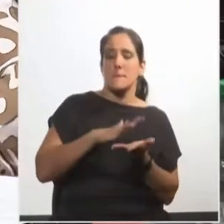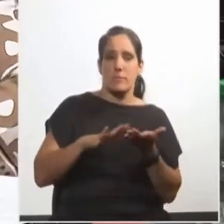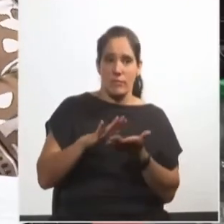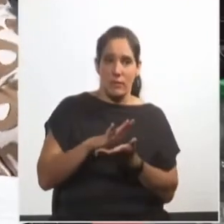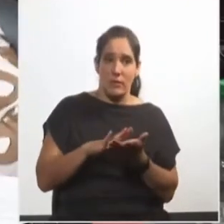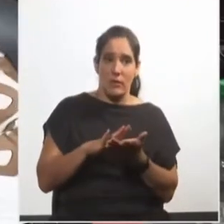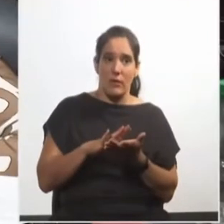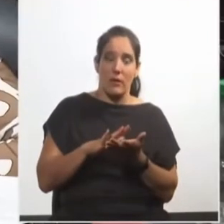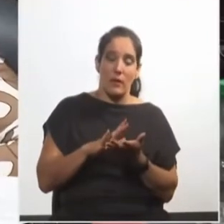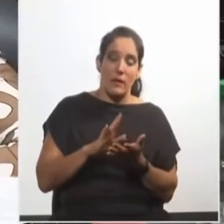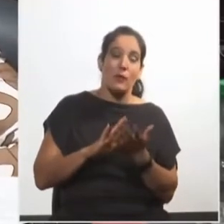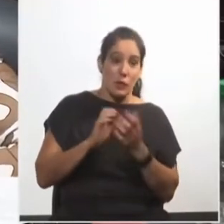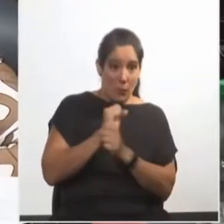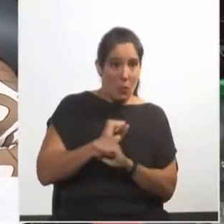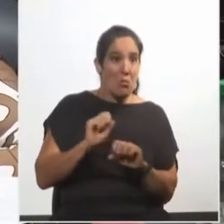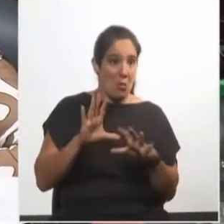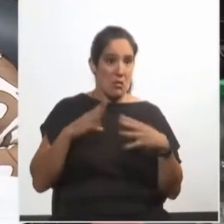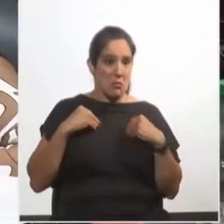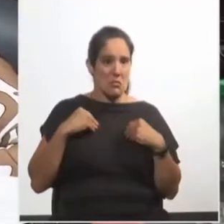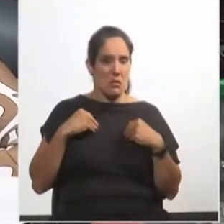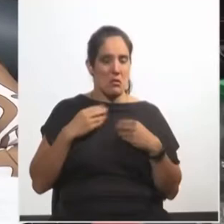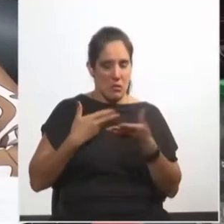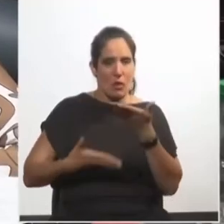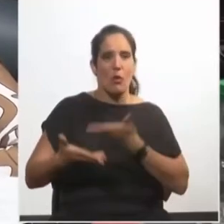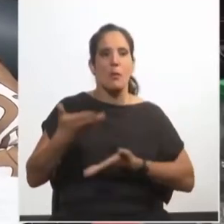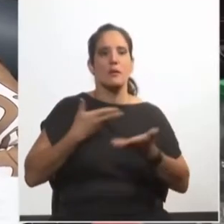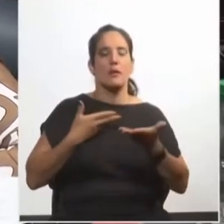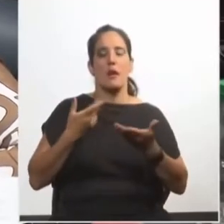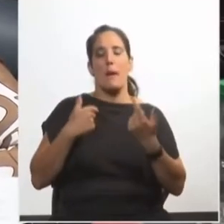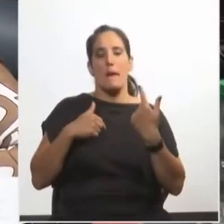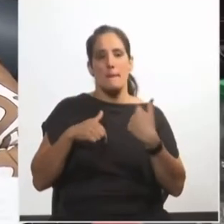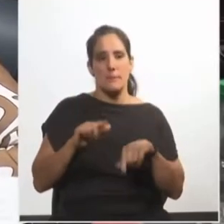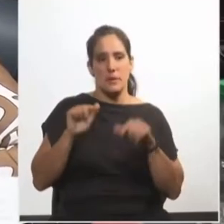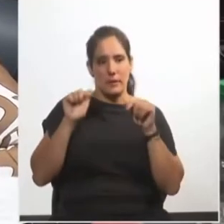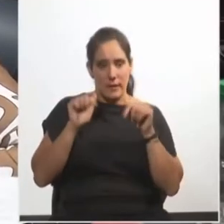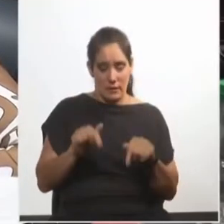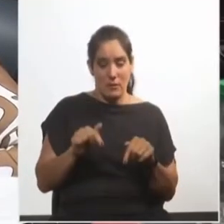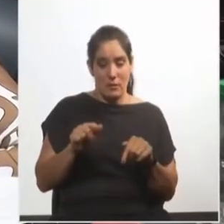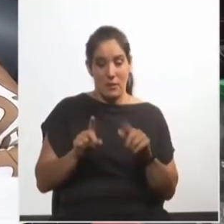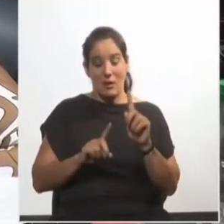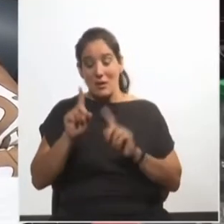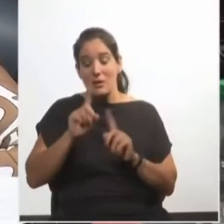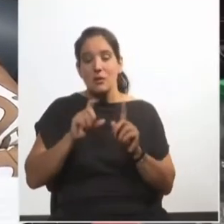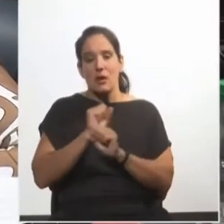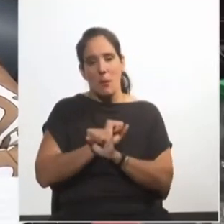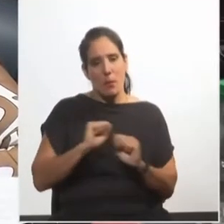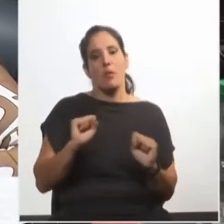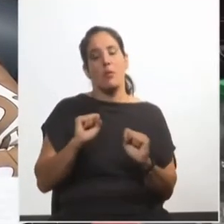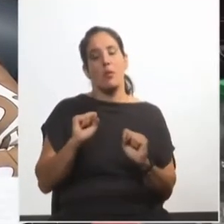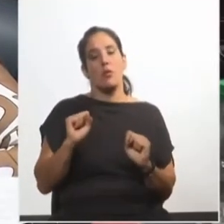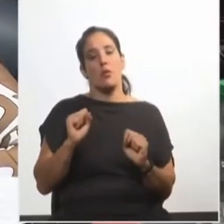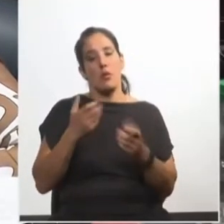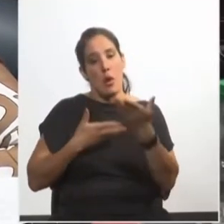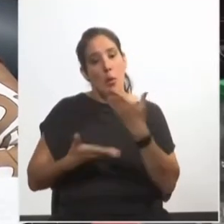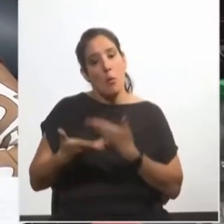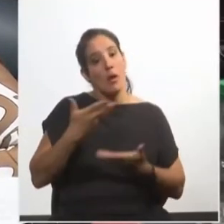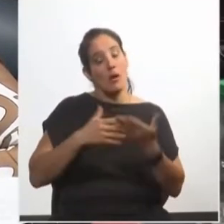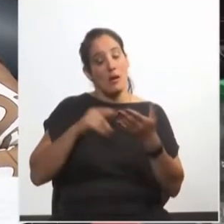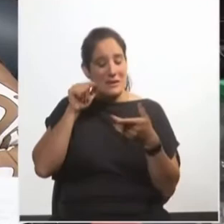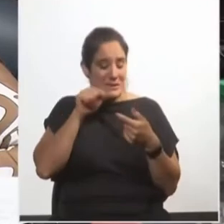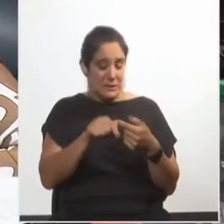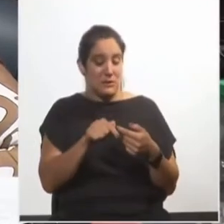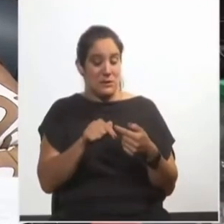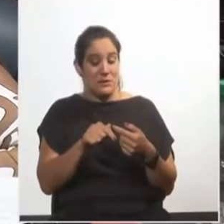que pueden ser compartibles. Pero lamentablemente, hasta esos aspectos potencialmente compartibles